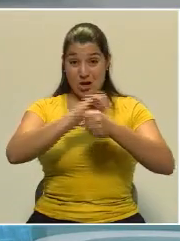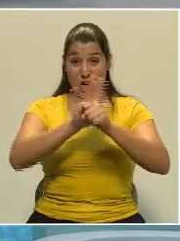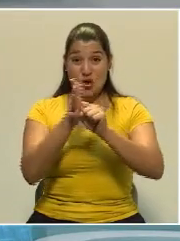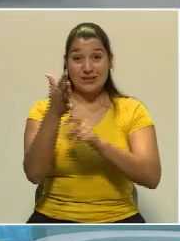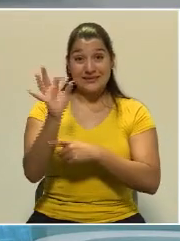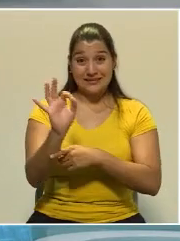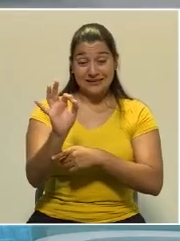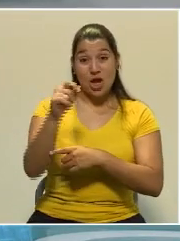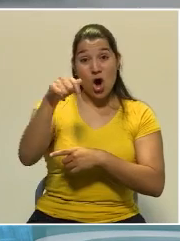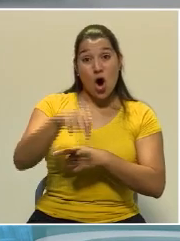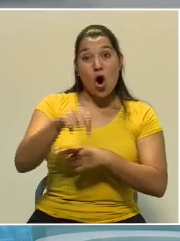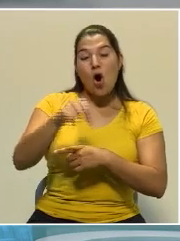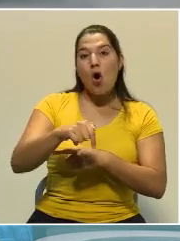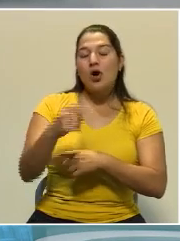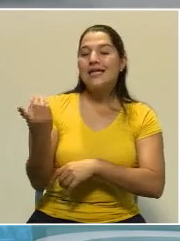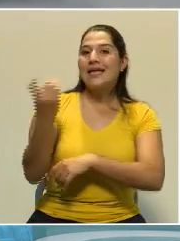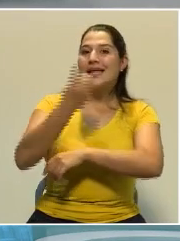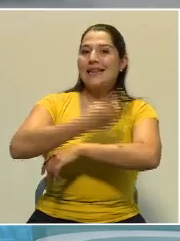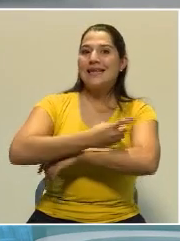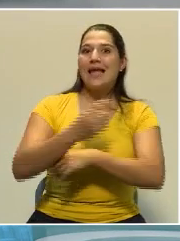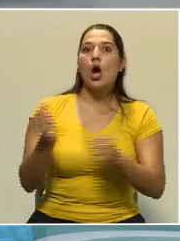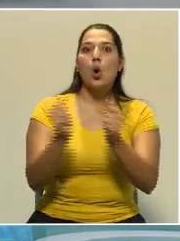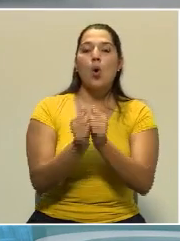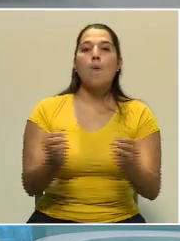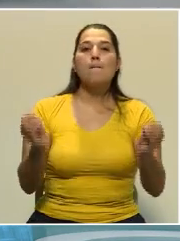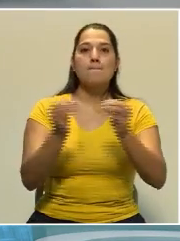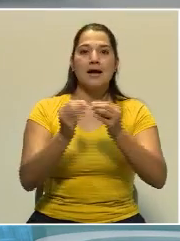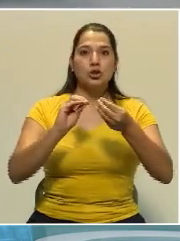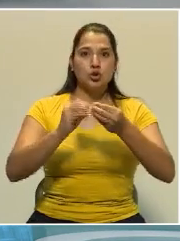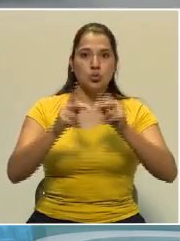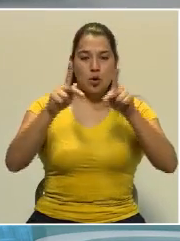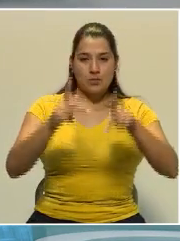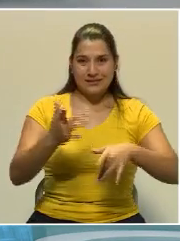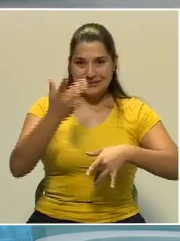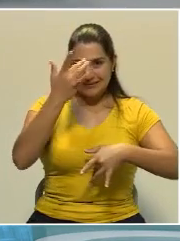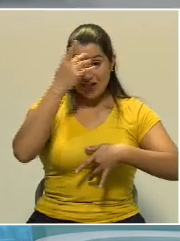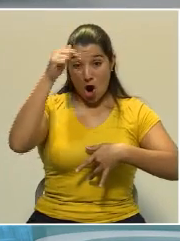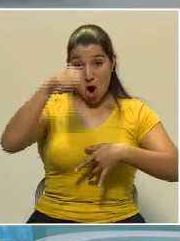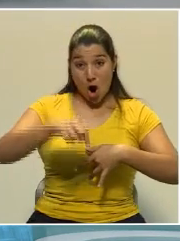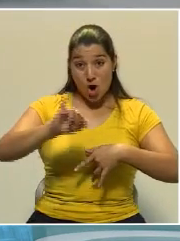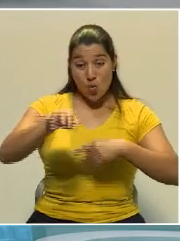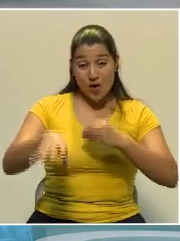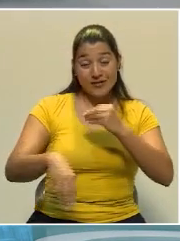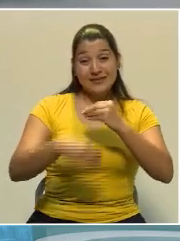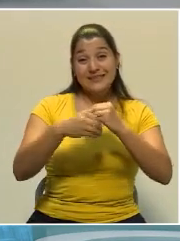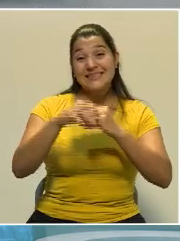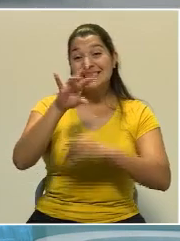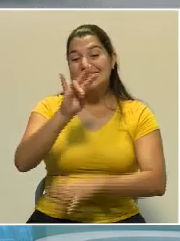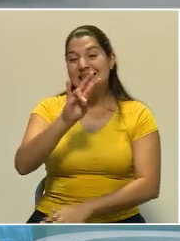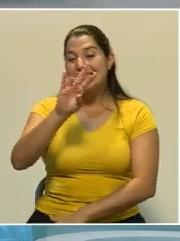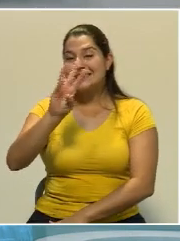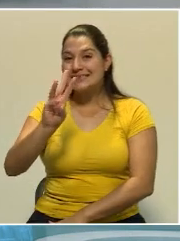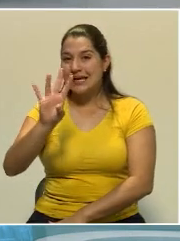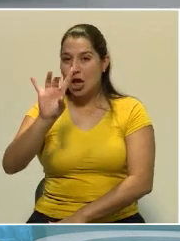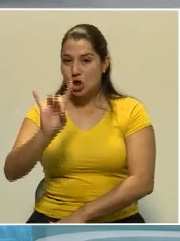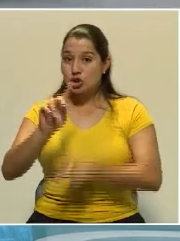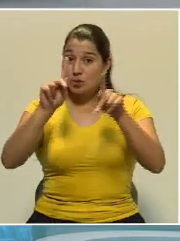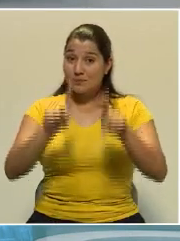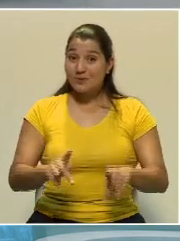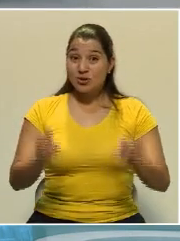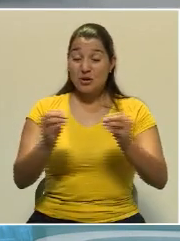llegaron a un nuevo y alarmante pico en Costa Rica. Este jueves se registran 768